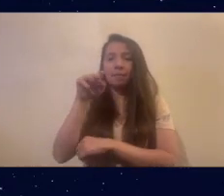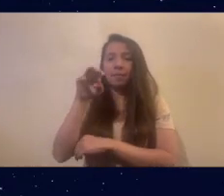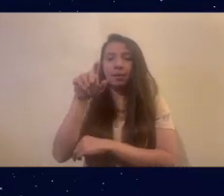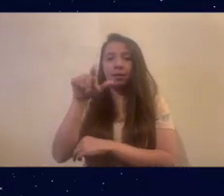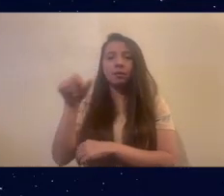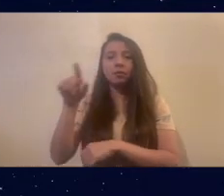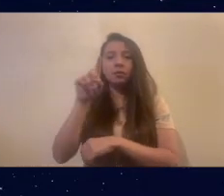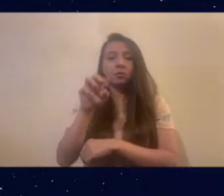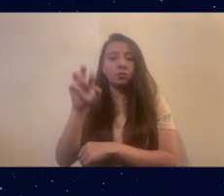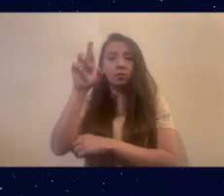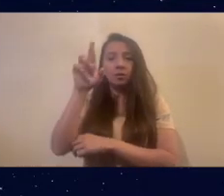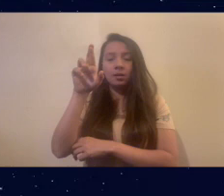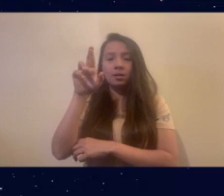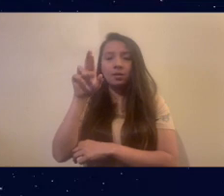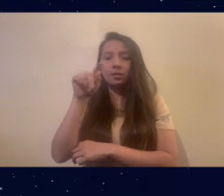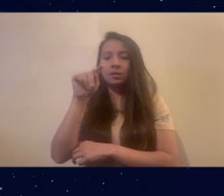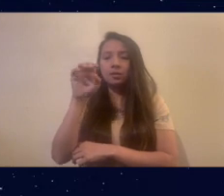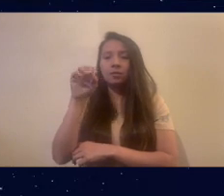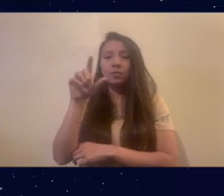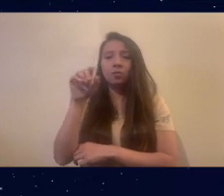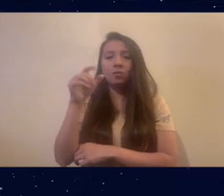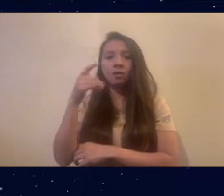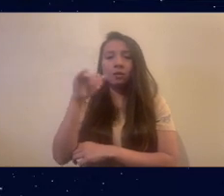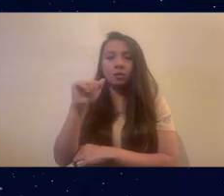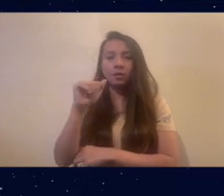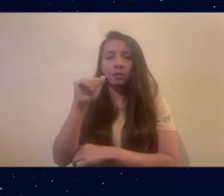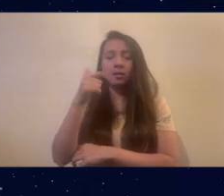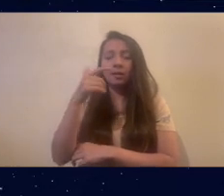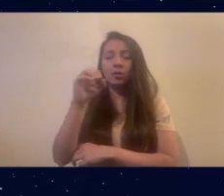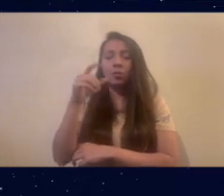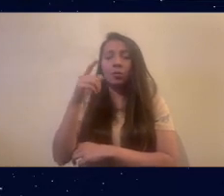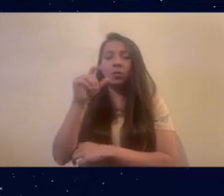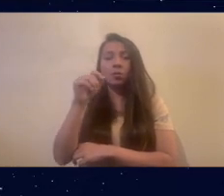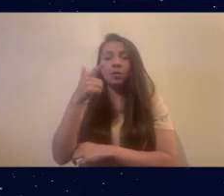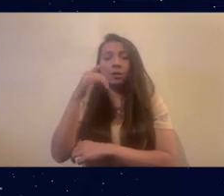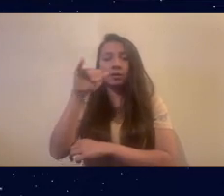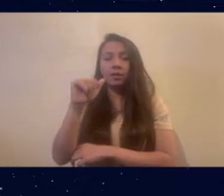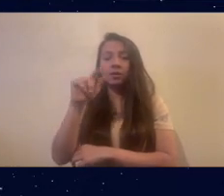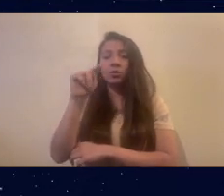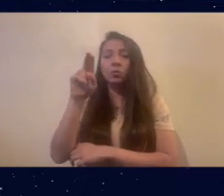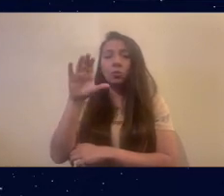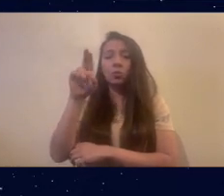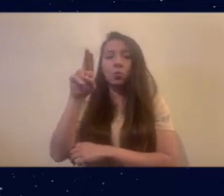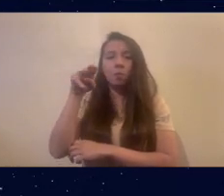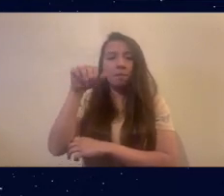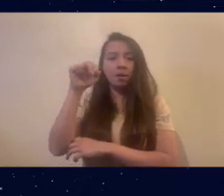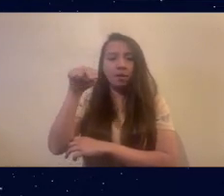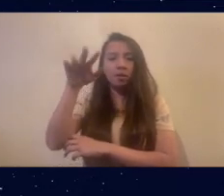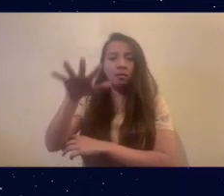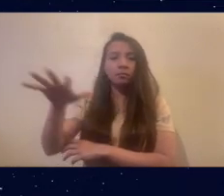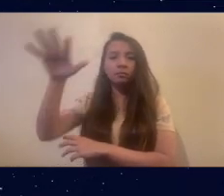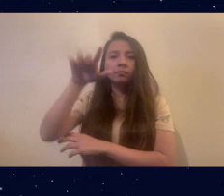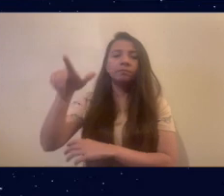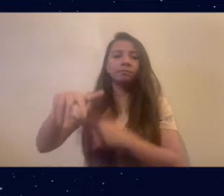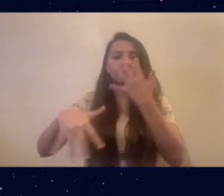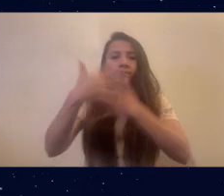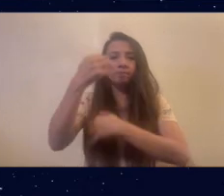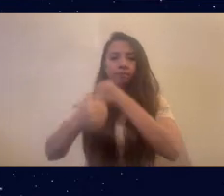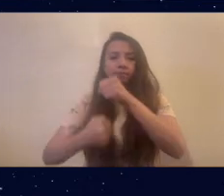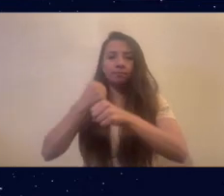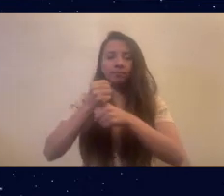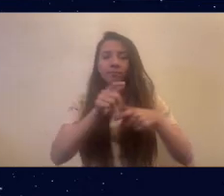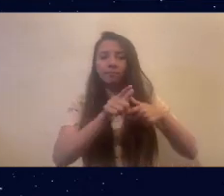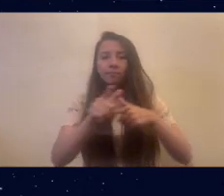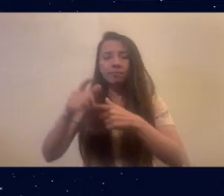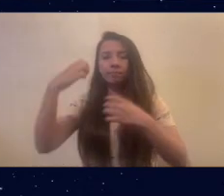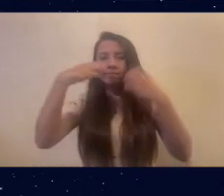doctora en geología de la Universidad Nacional de Tucumán. Es geóloga y científica planetaria con más de 15 años de experiencia en exploración